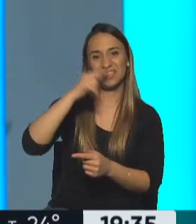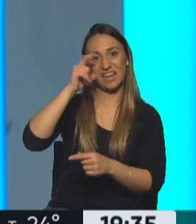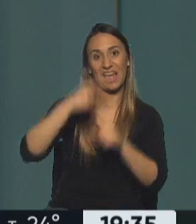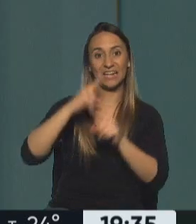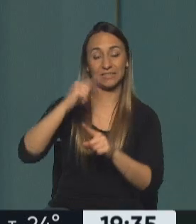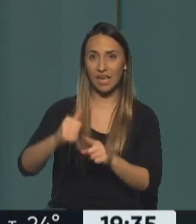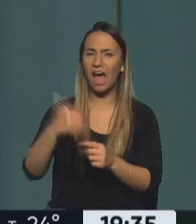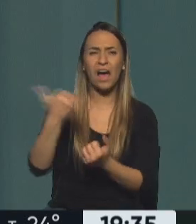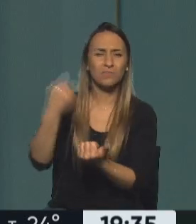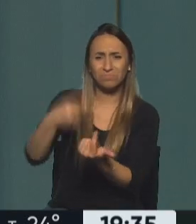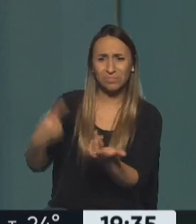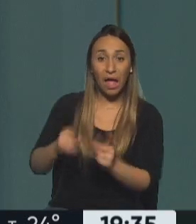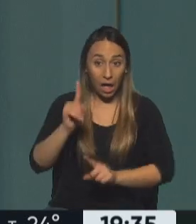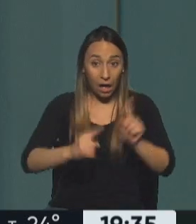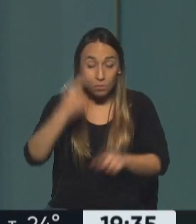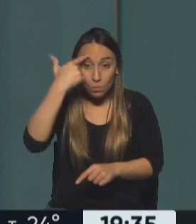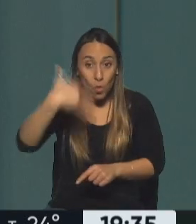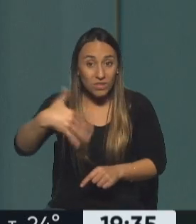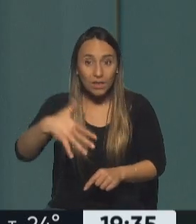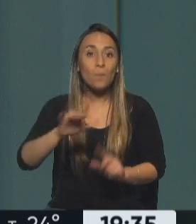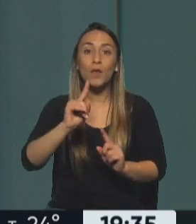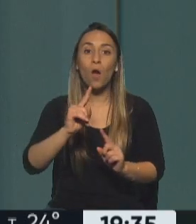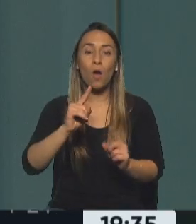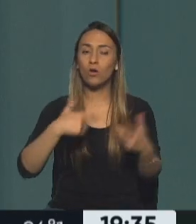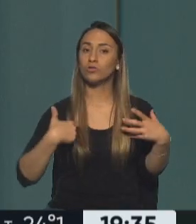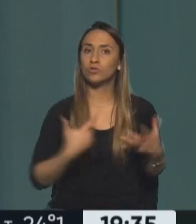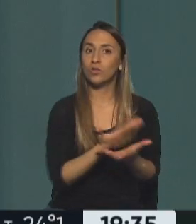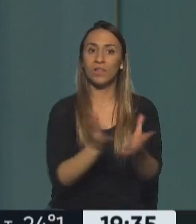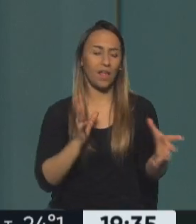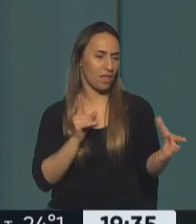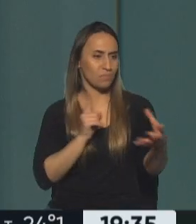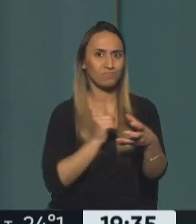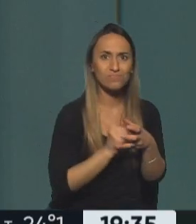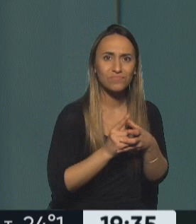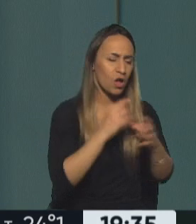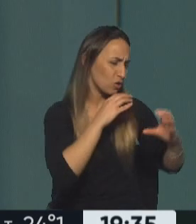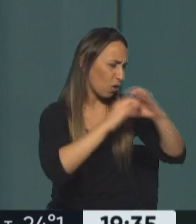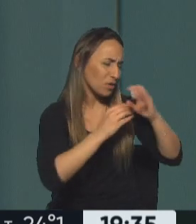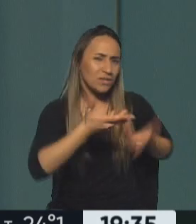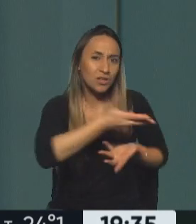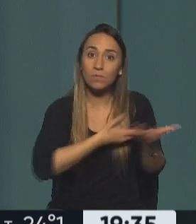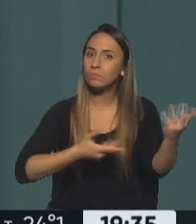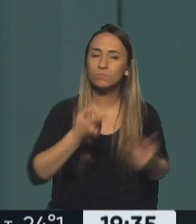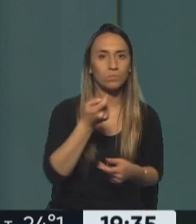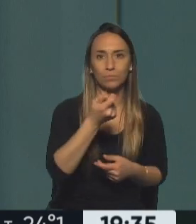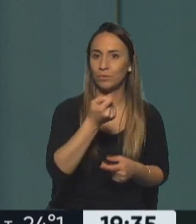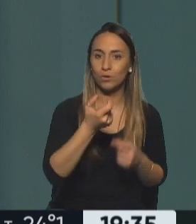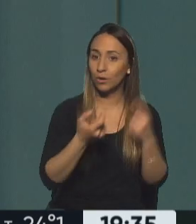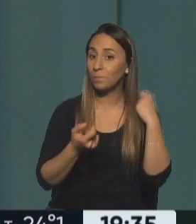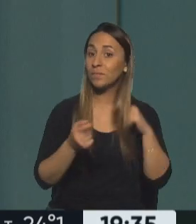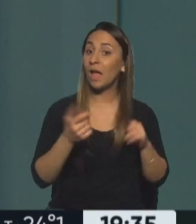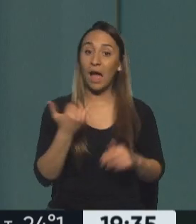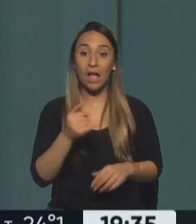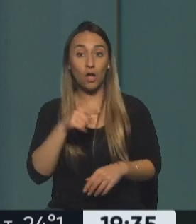miradas. Muchos son muy inteligentes y con poca comunicación social. No se comunican, serán bárbaros en lo que hacen, pero no se comunican en absoluto. Y otros